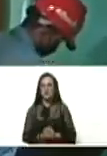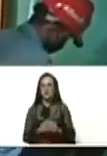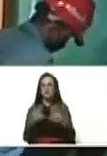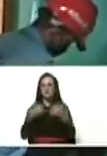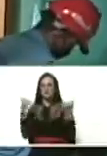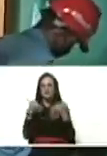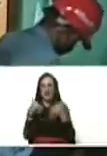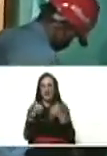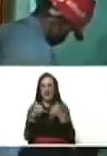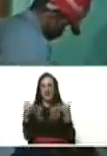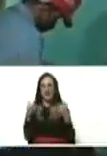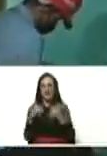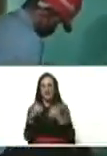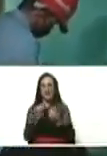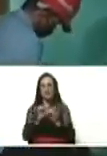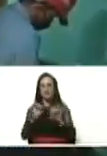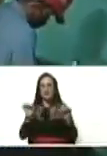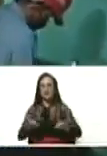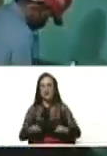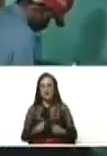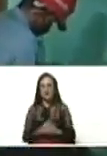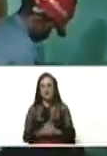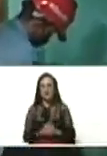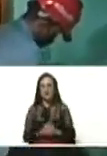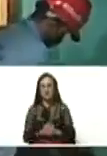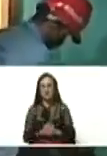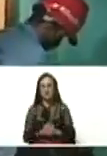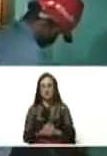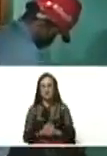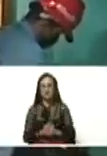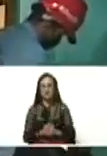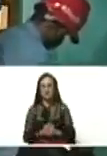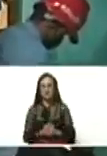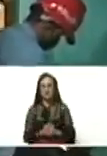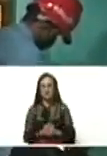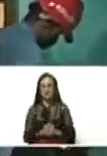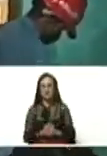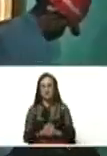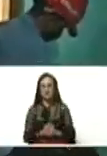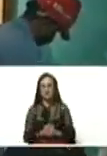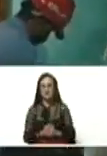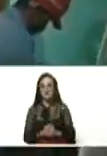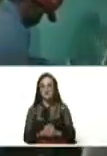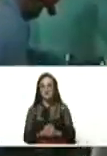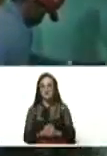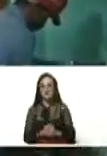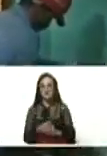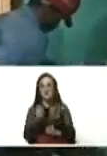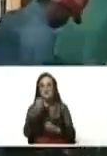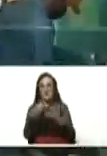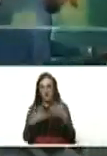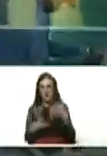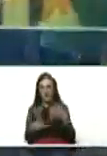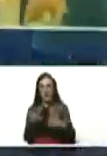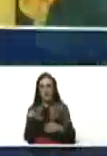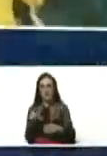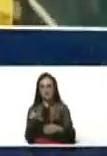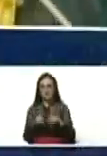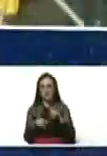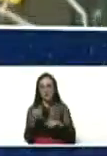El sistema eléctrico, ¿sí? No se te olvide poner el micrófono bien pegadito. Sistema eléctrico, estos han sido los materiales que nos